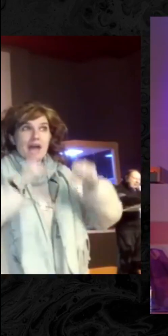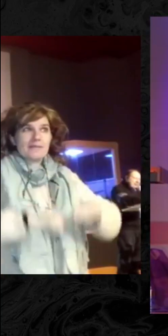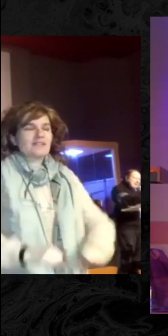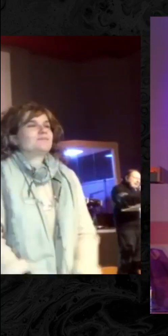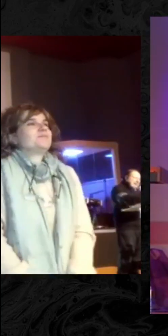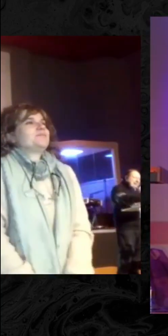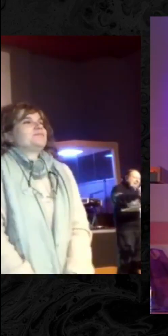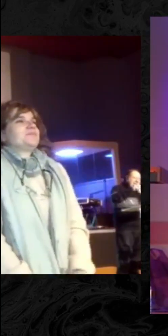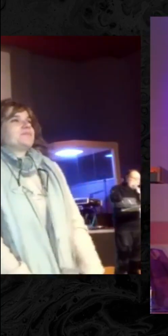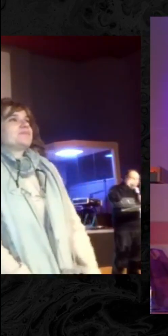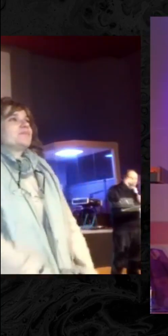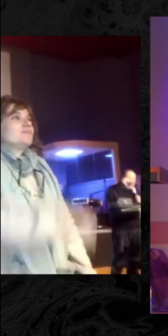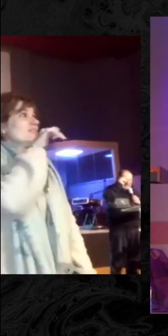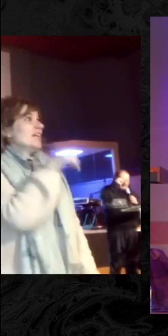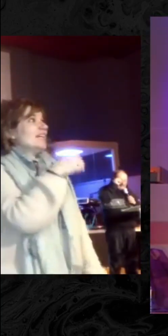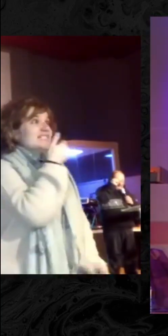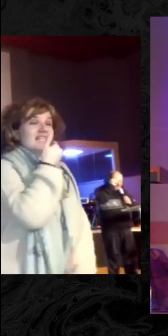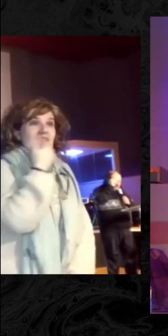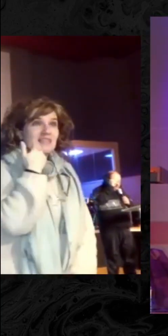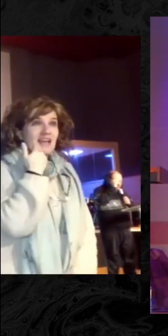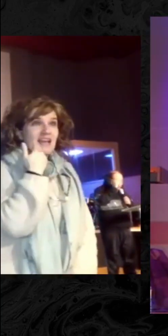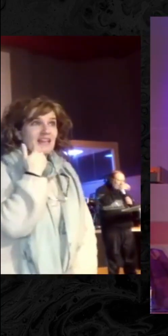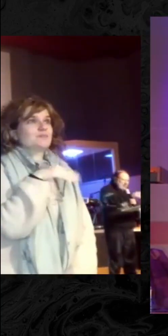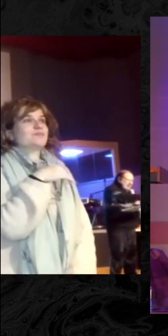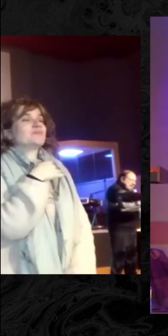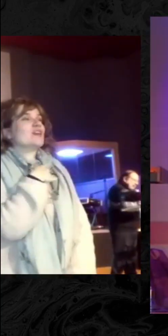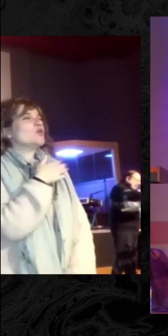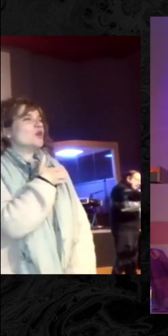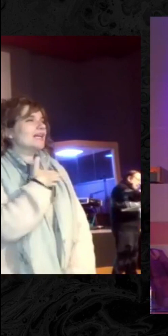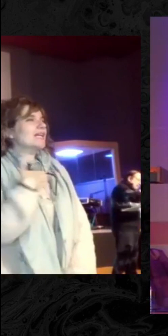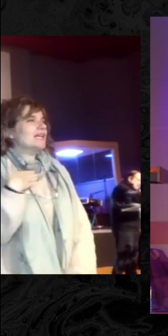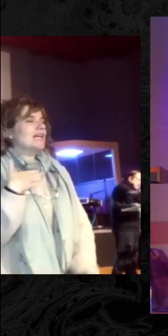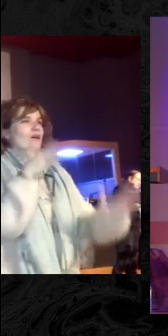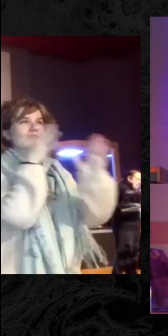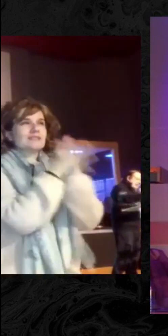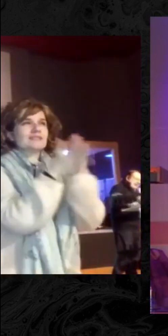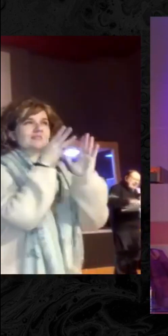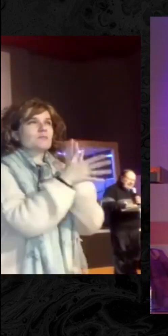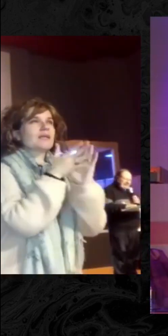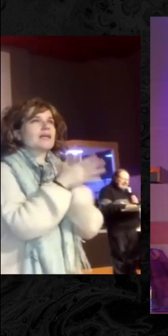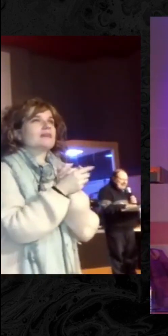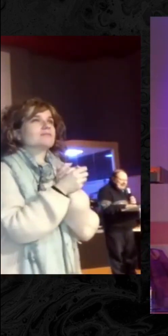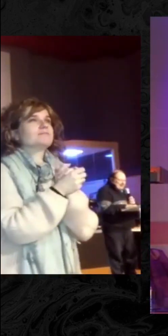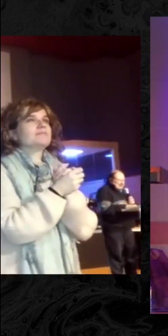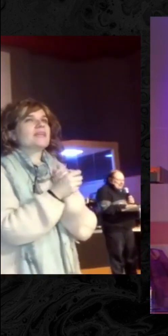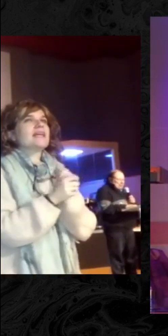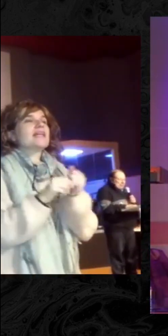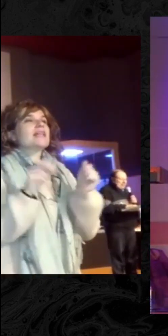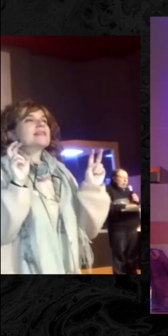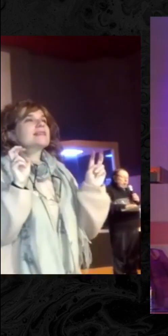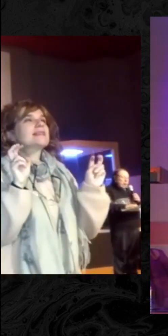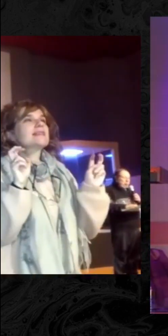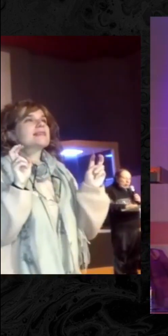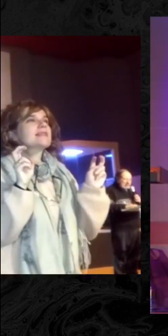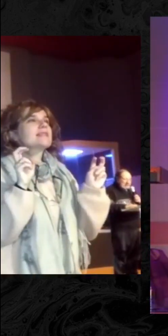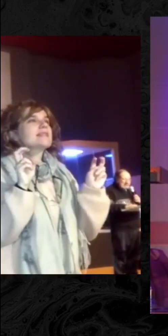muy bien en esta tarde quiero hablar acerca de El bueno el